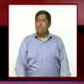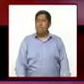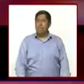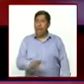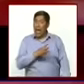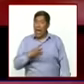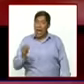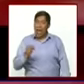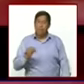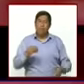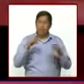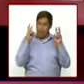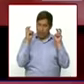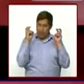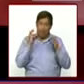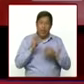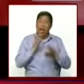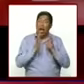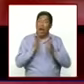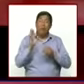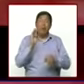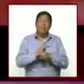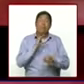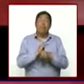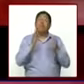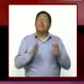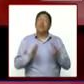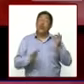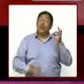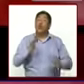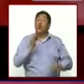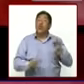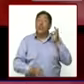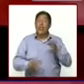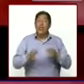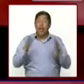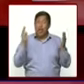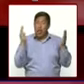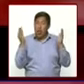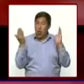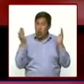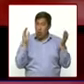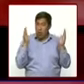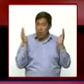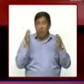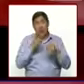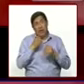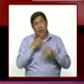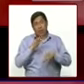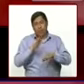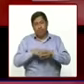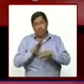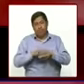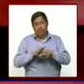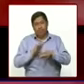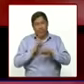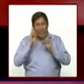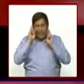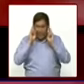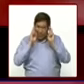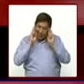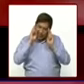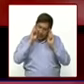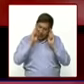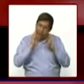Y en medio de esta situación se ha pronunciado el ministro de Justicia y él hace una comparación y en realidad llama a la reflexión en